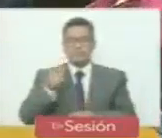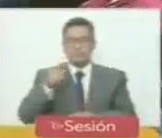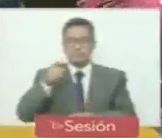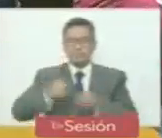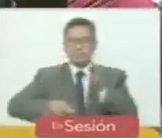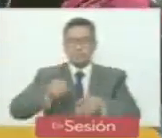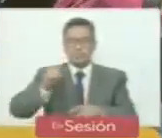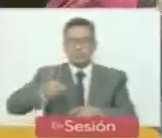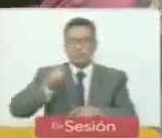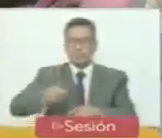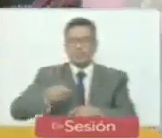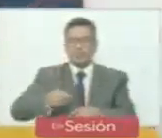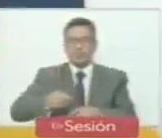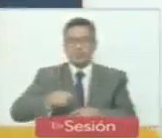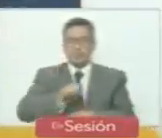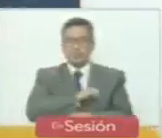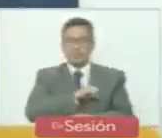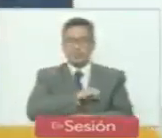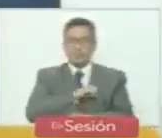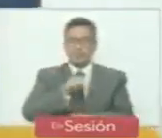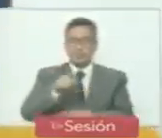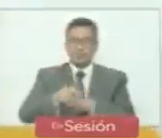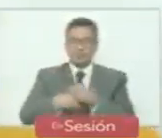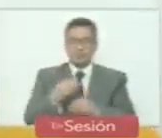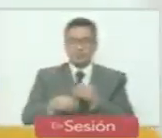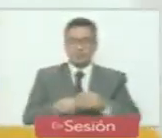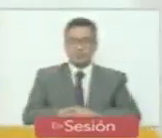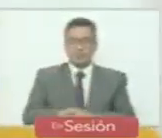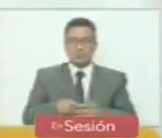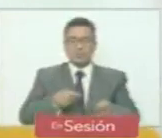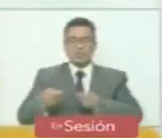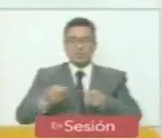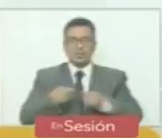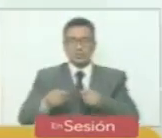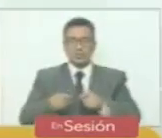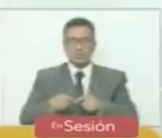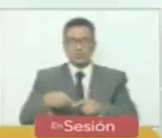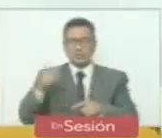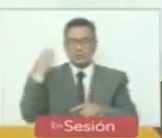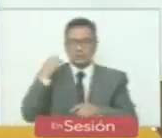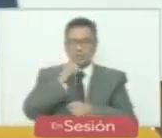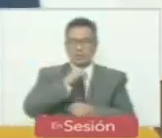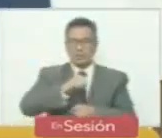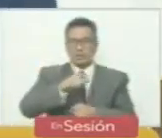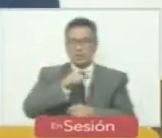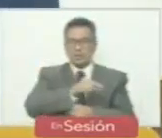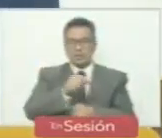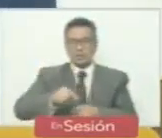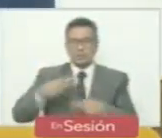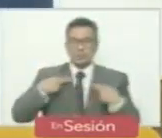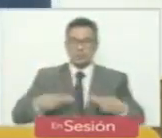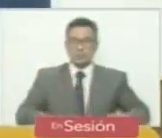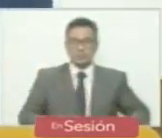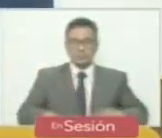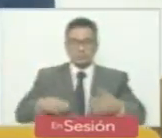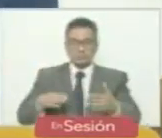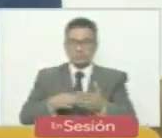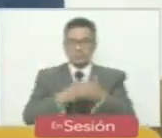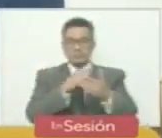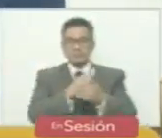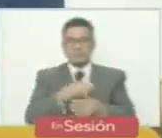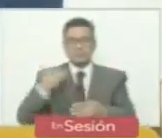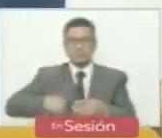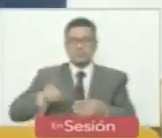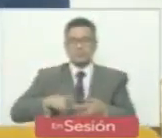jueces más tenebrosos que soportó las acciones de lesa humanidad en contra